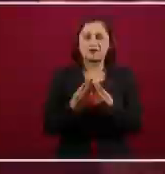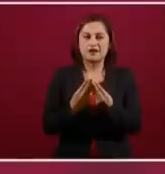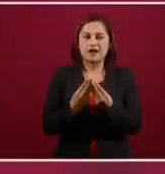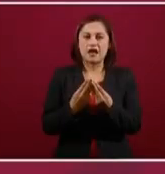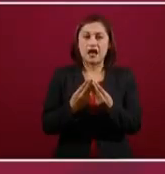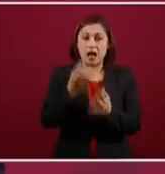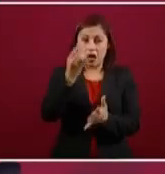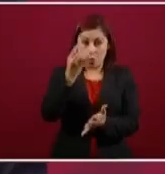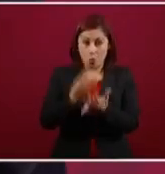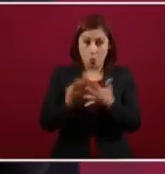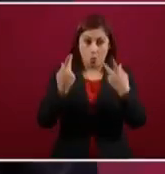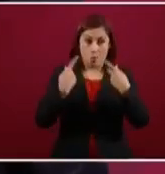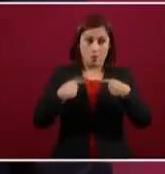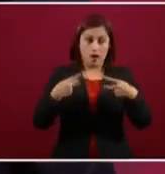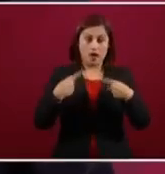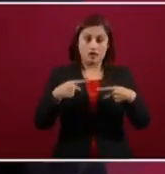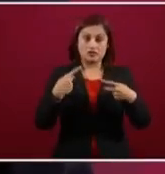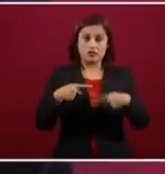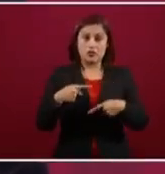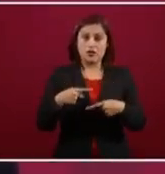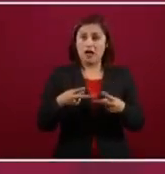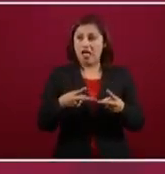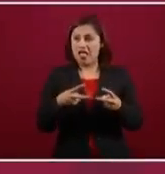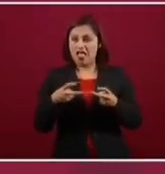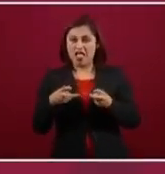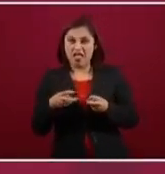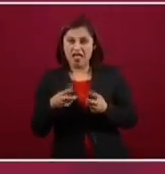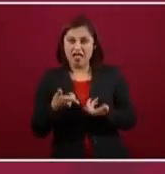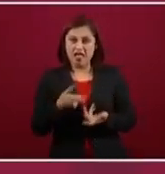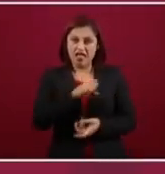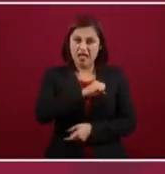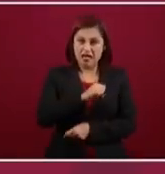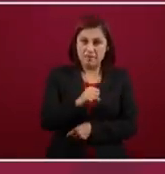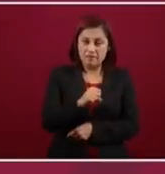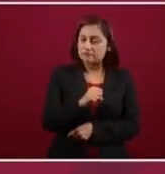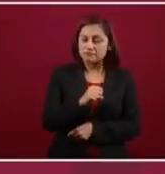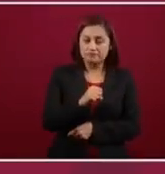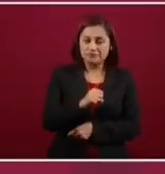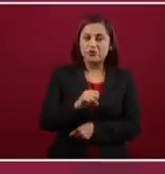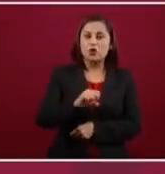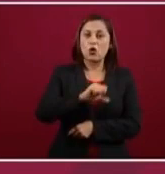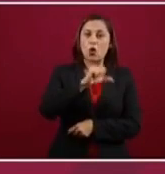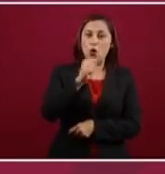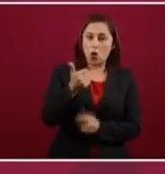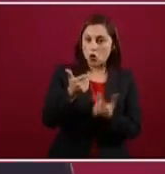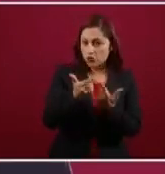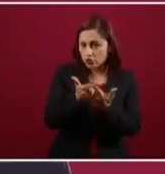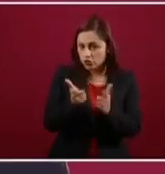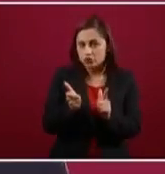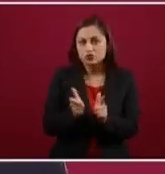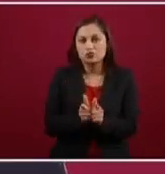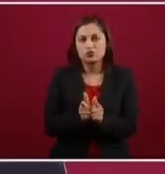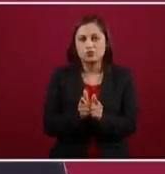común, sino sobre todo por la delincuencia de cuello blanco.